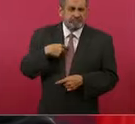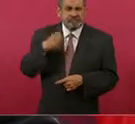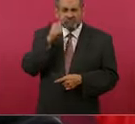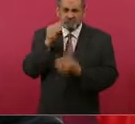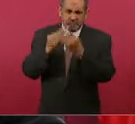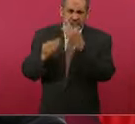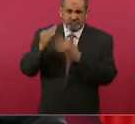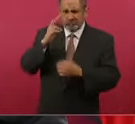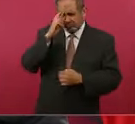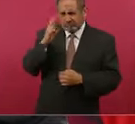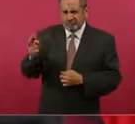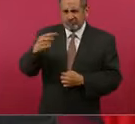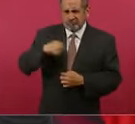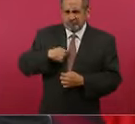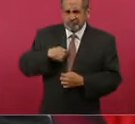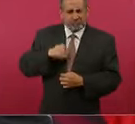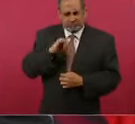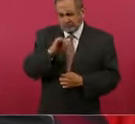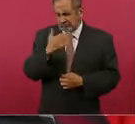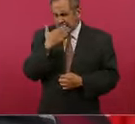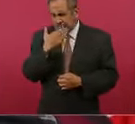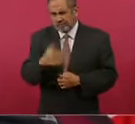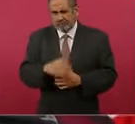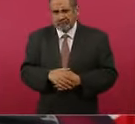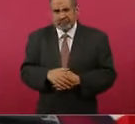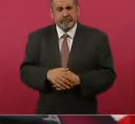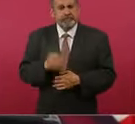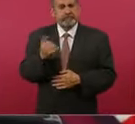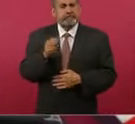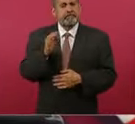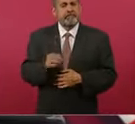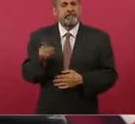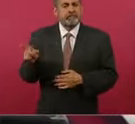me trató con respeto, y además porque